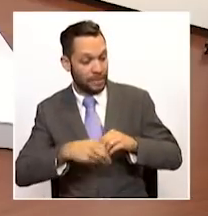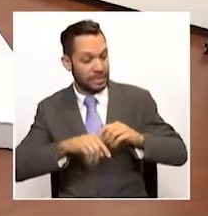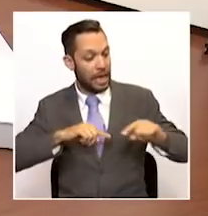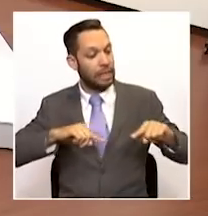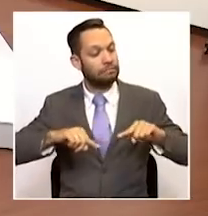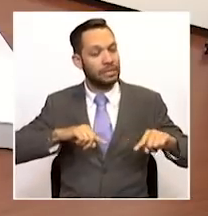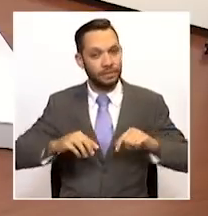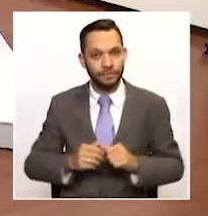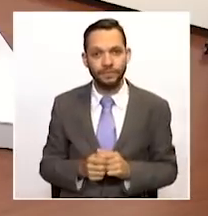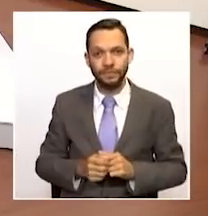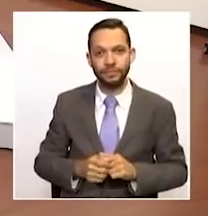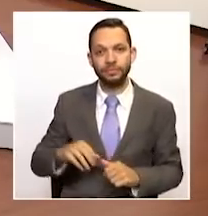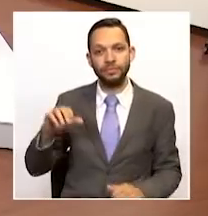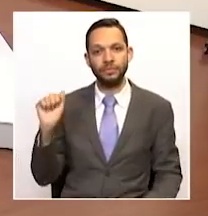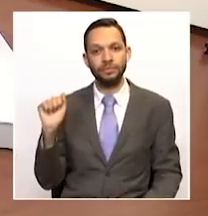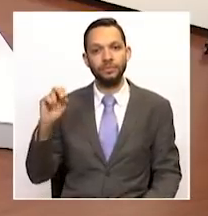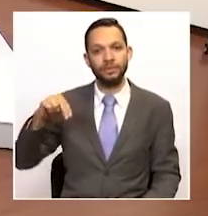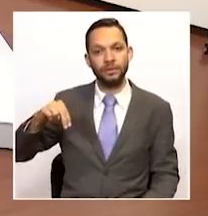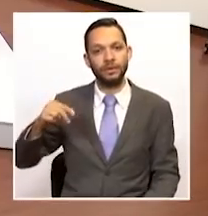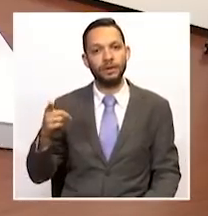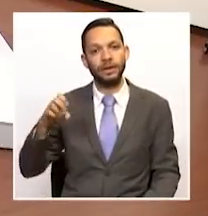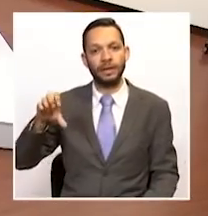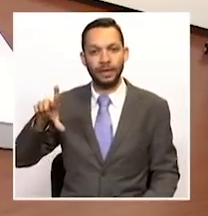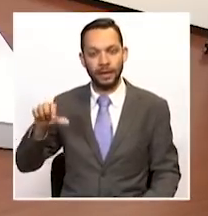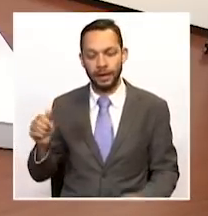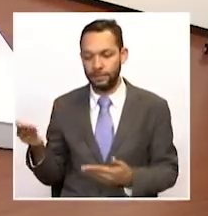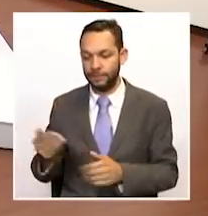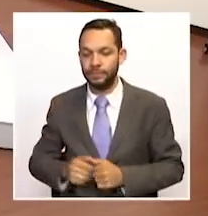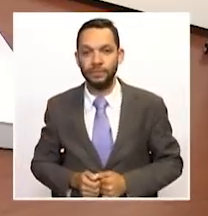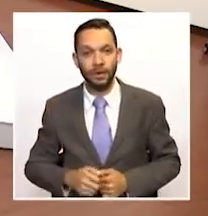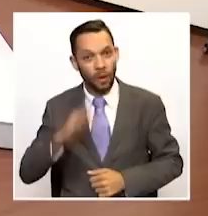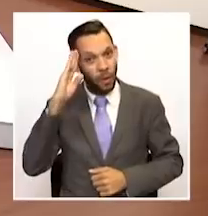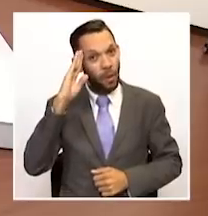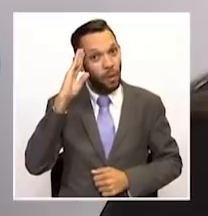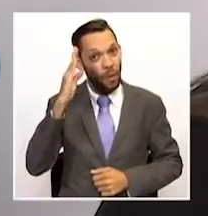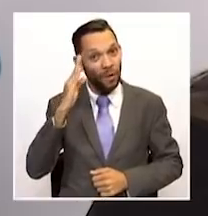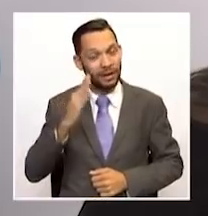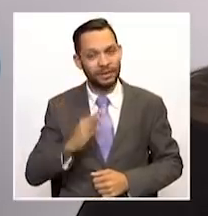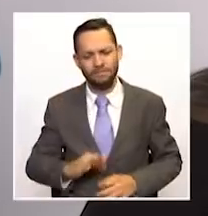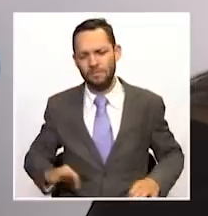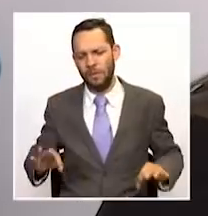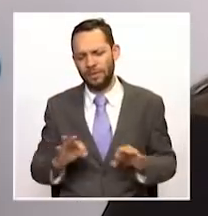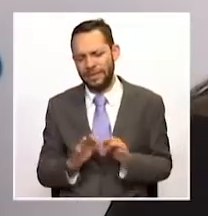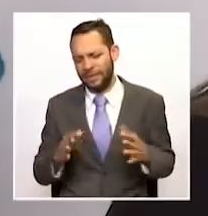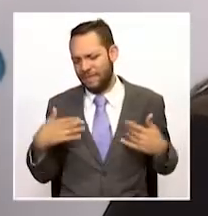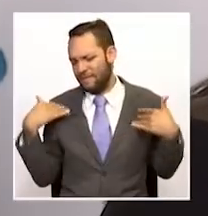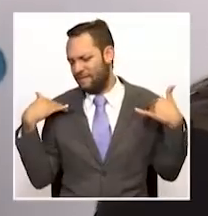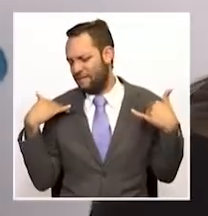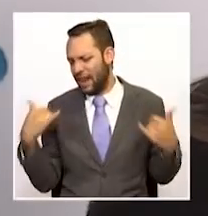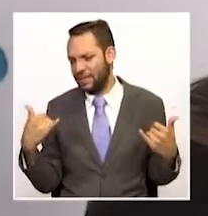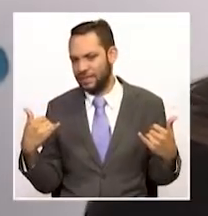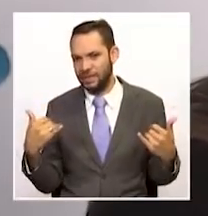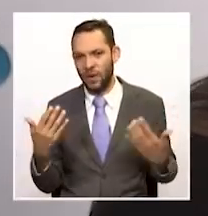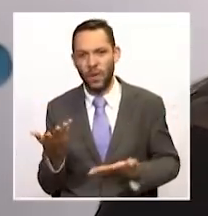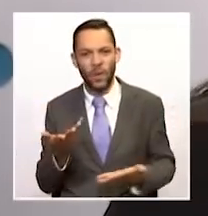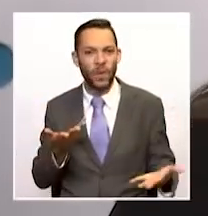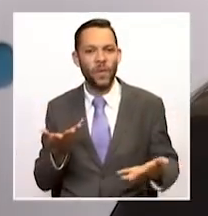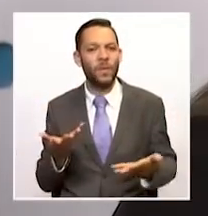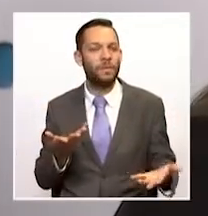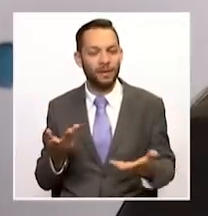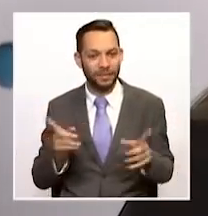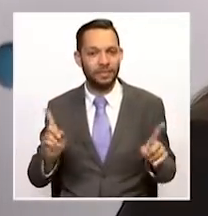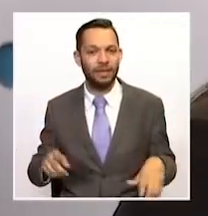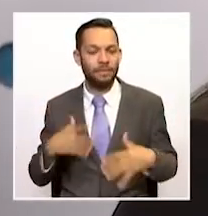angela maría franco bueno buenas tardes muy contenta de estar acá yo soy también paciente